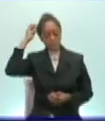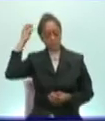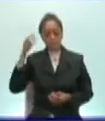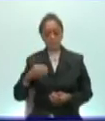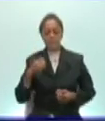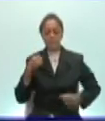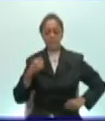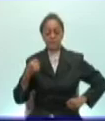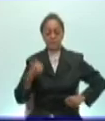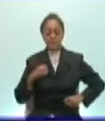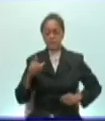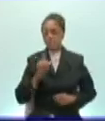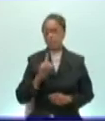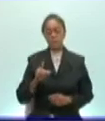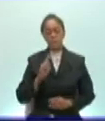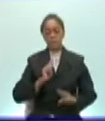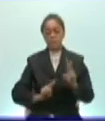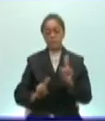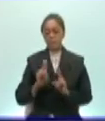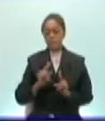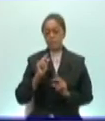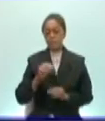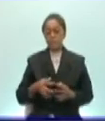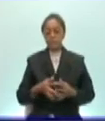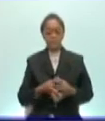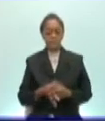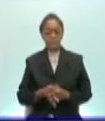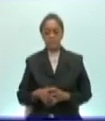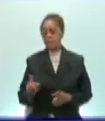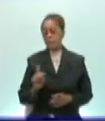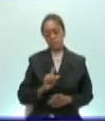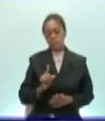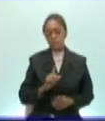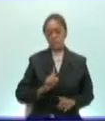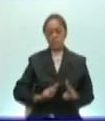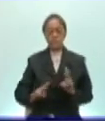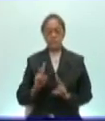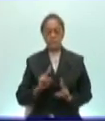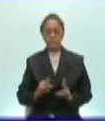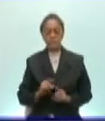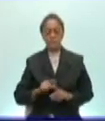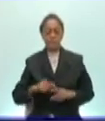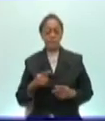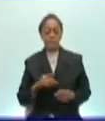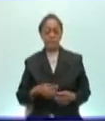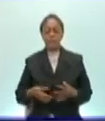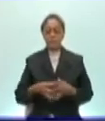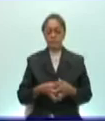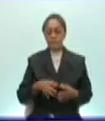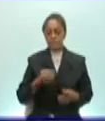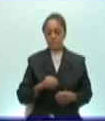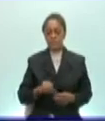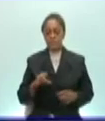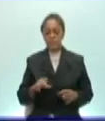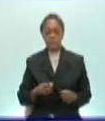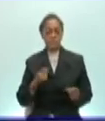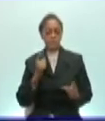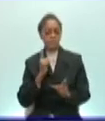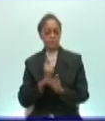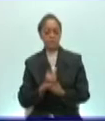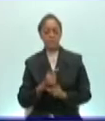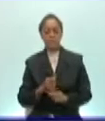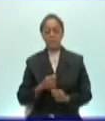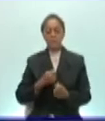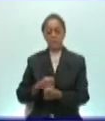ejército libertador no está de acuerdo, pero Estados Unidos tampoco está de acuerdo, porque Estados Unidos estaba en condiciones de enfrentar en una guerra a